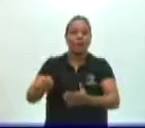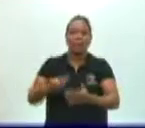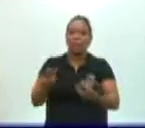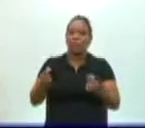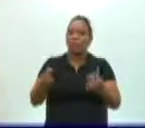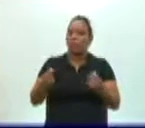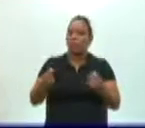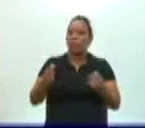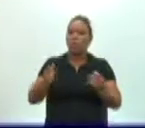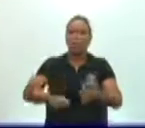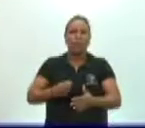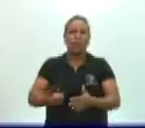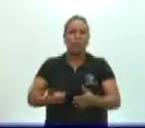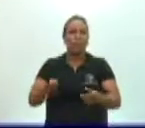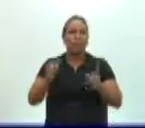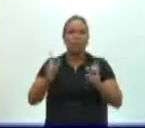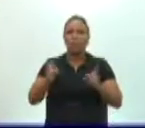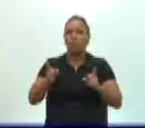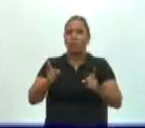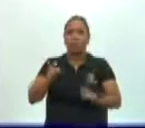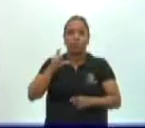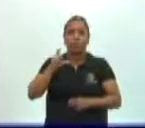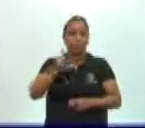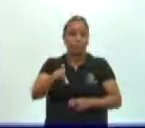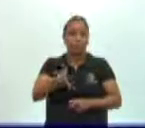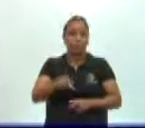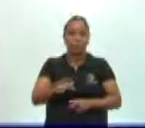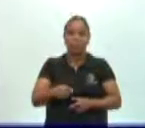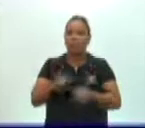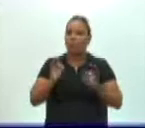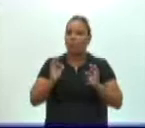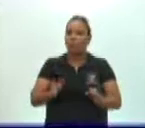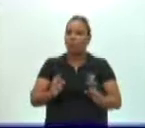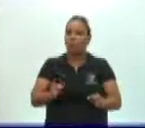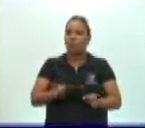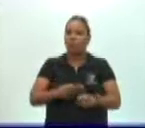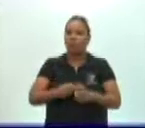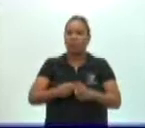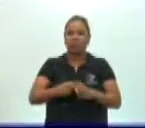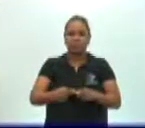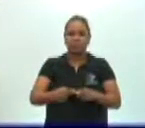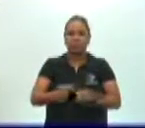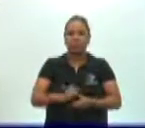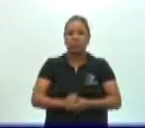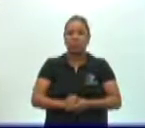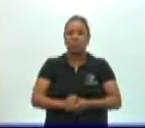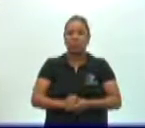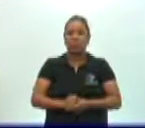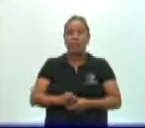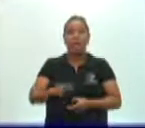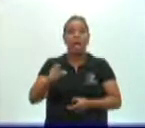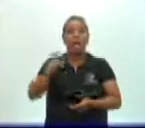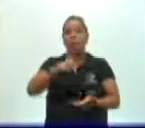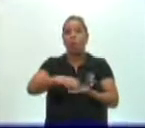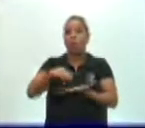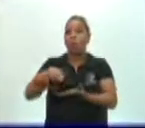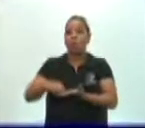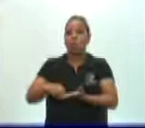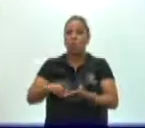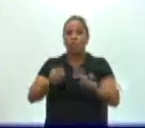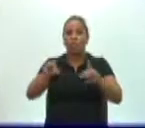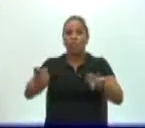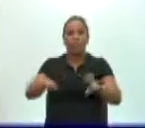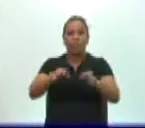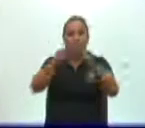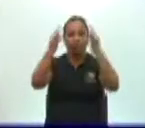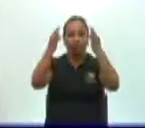políticas y que tuvieron su concreción fundamental con un hecho trascendental de la historia, la Comuna de París. Comuna de París que estuvo